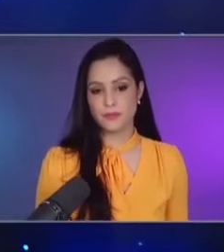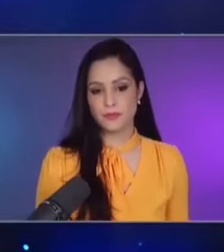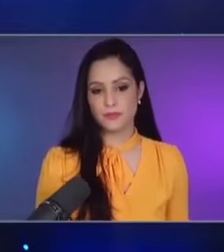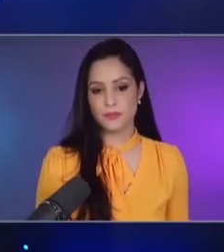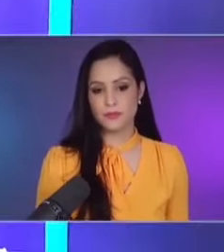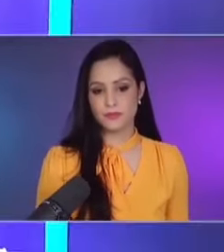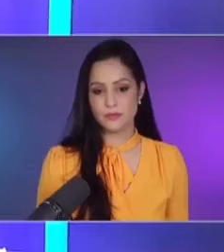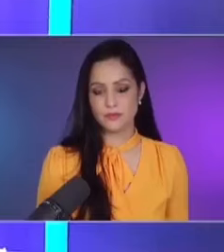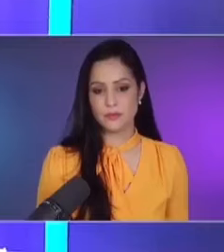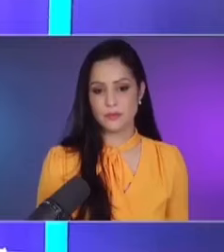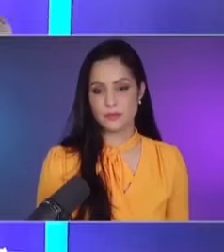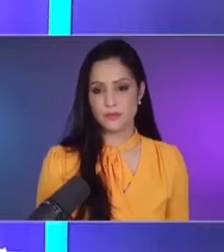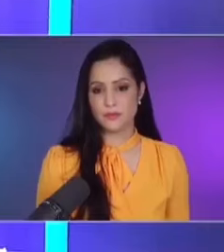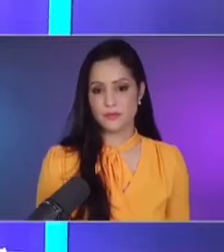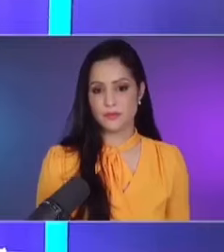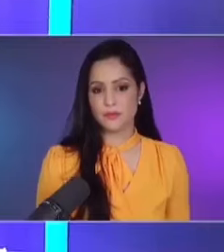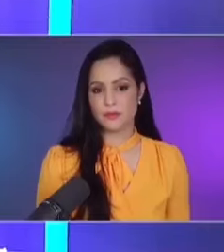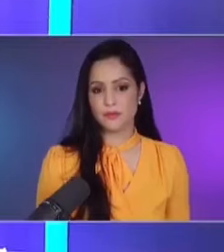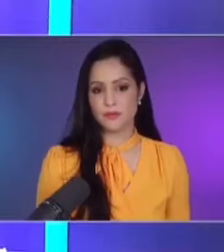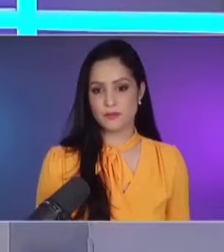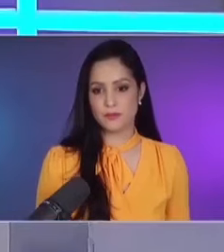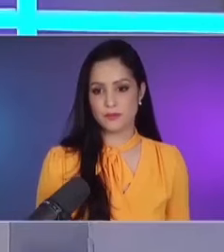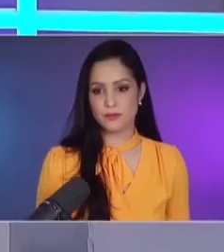pero pero que lo demuestren